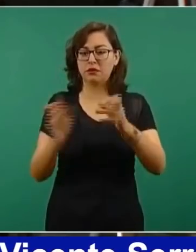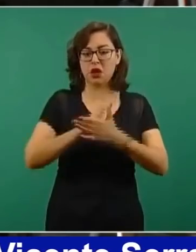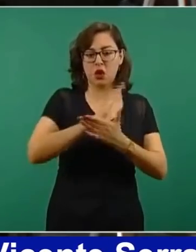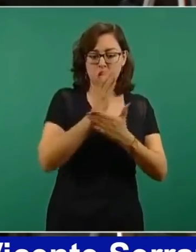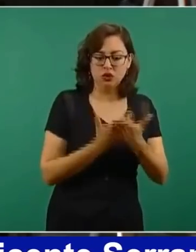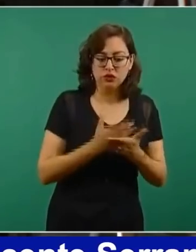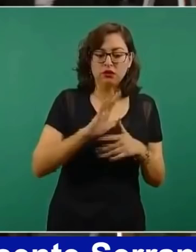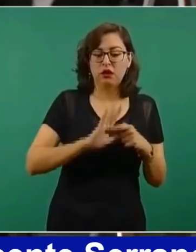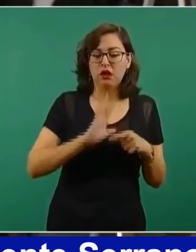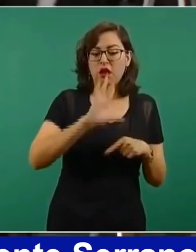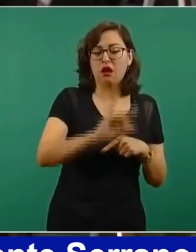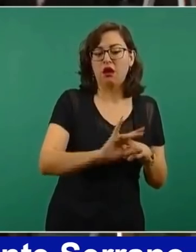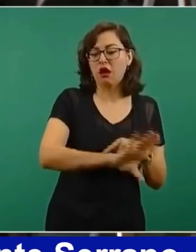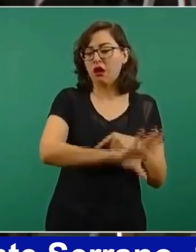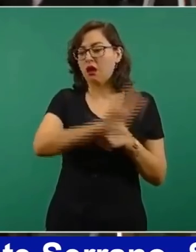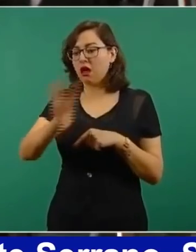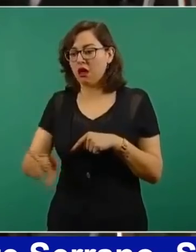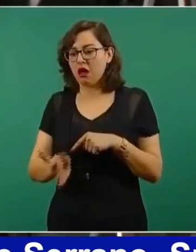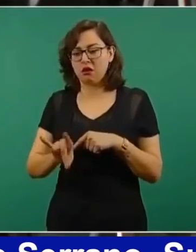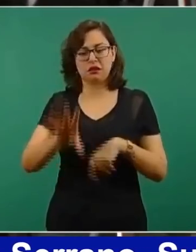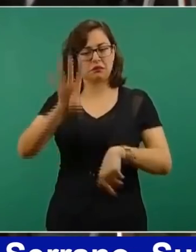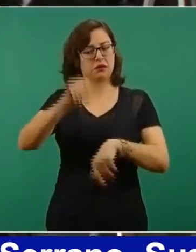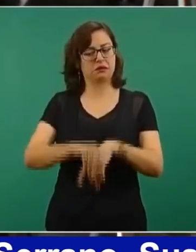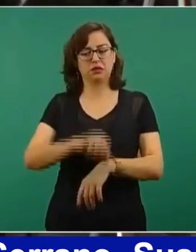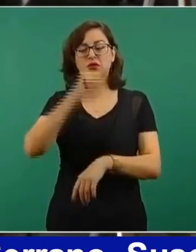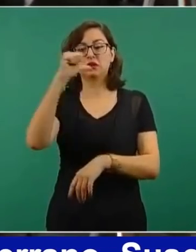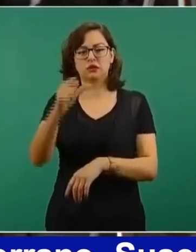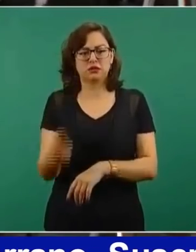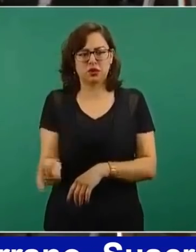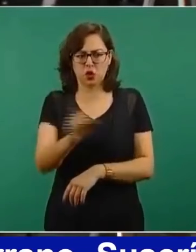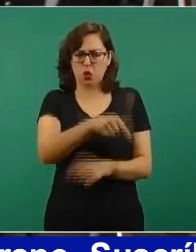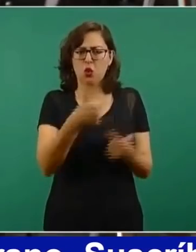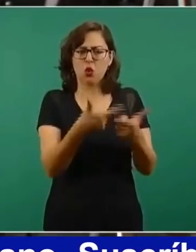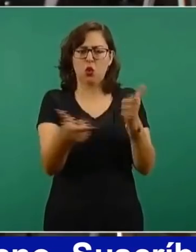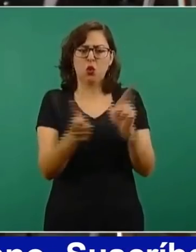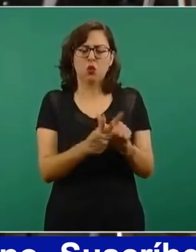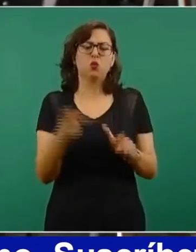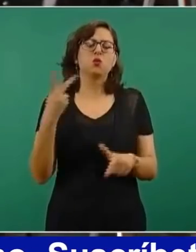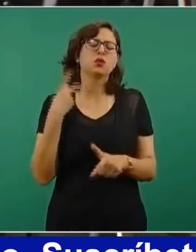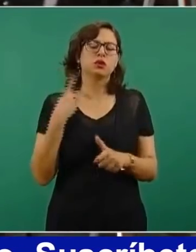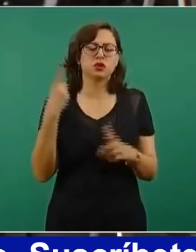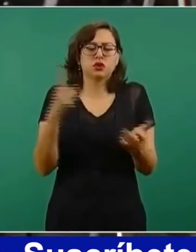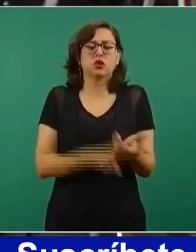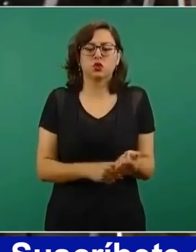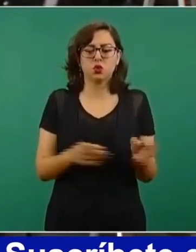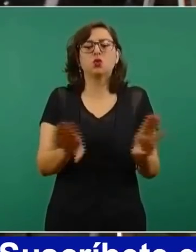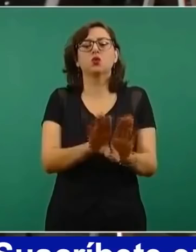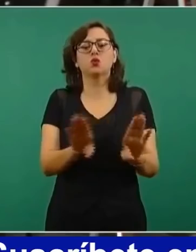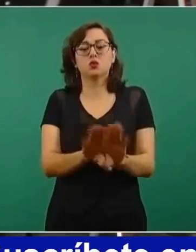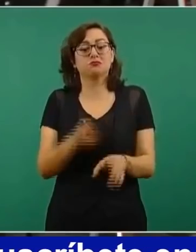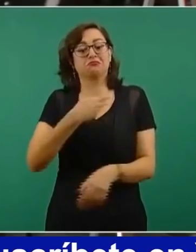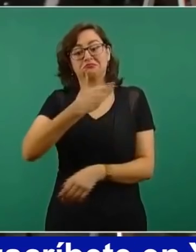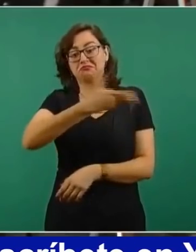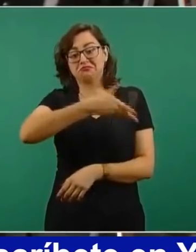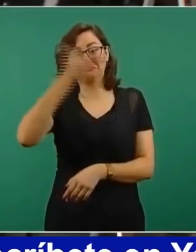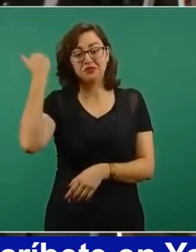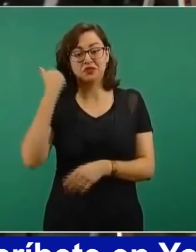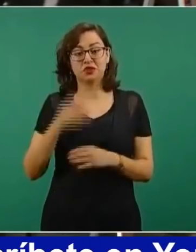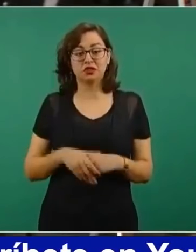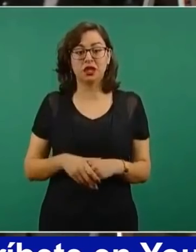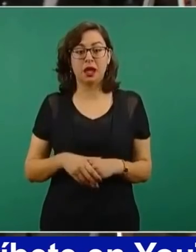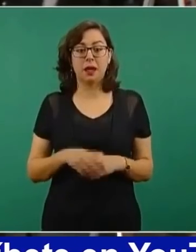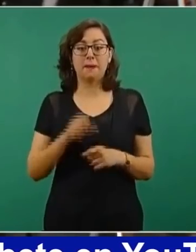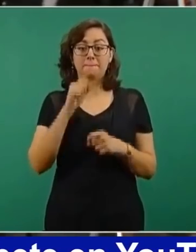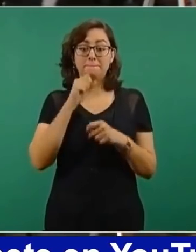partidos en qué posición están. En el mismo sentido está la demanda que tenemos ahorita con el señor